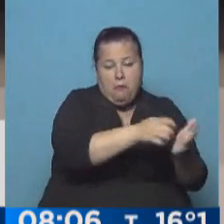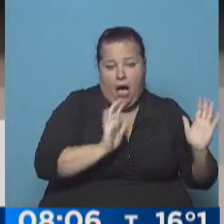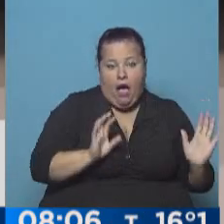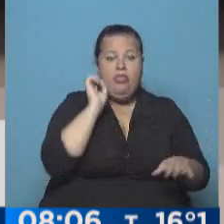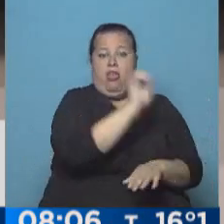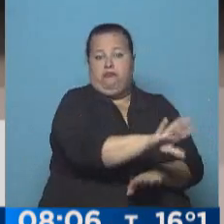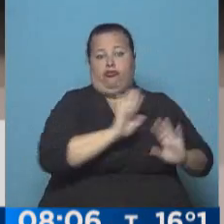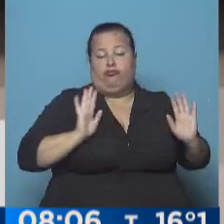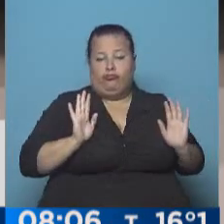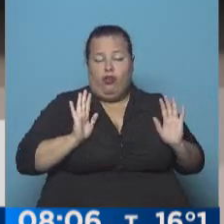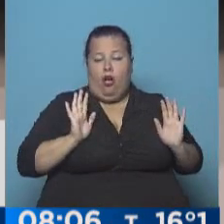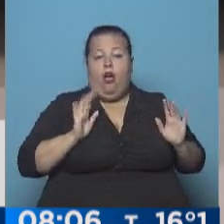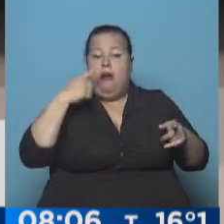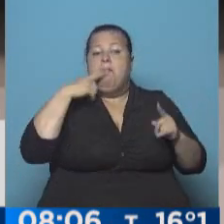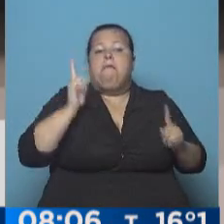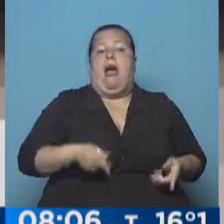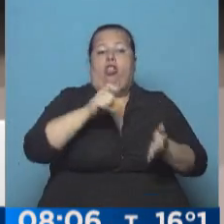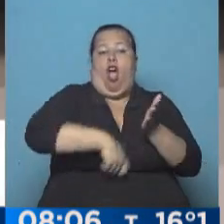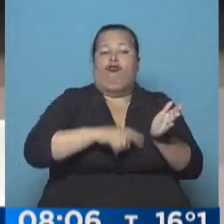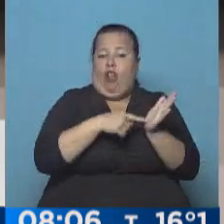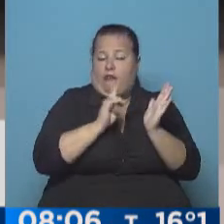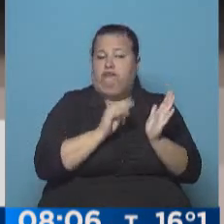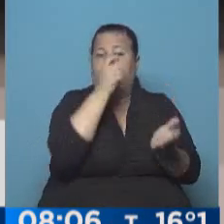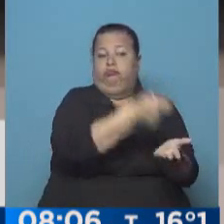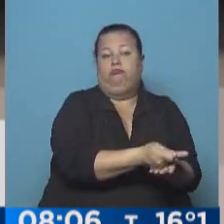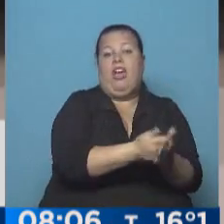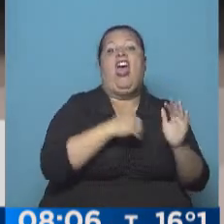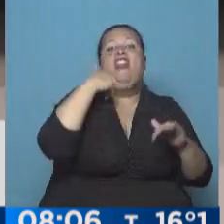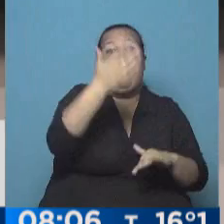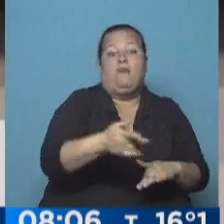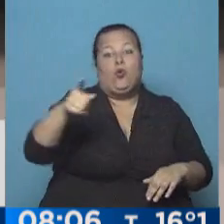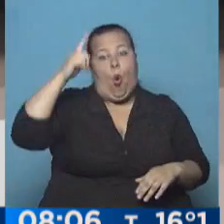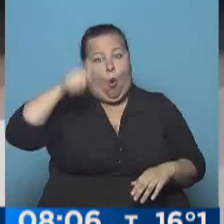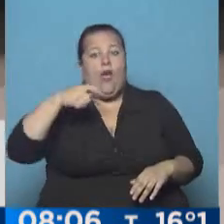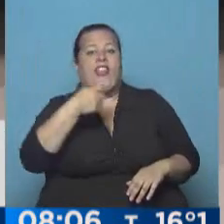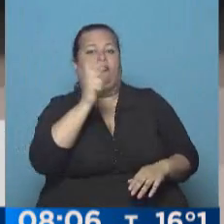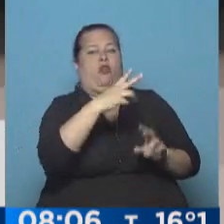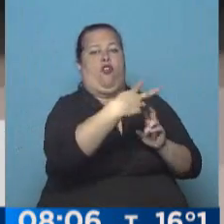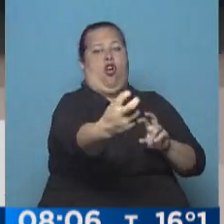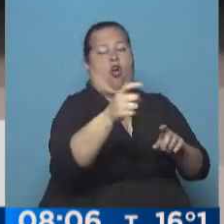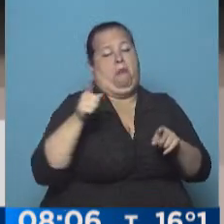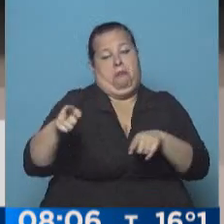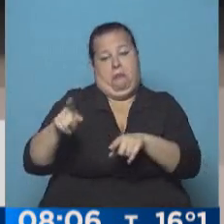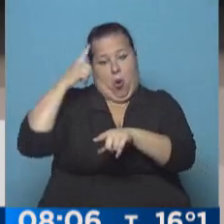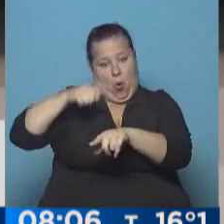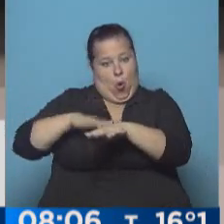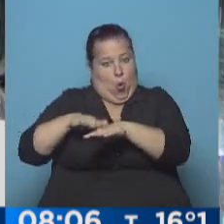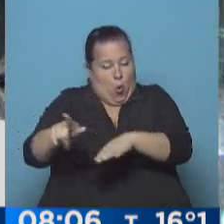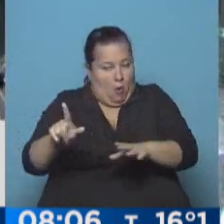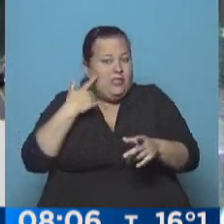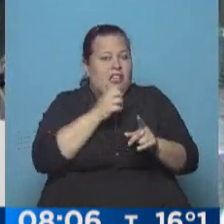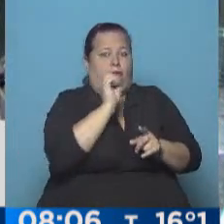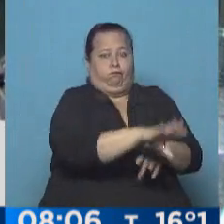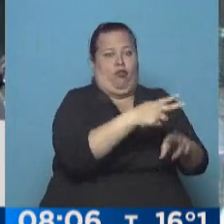depositó la plata como marcaba el contrato después fue un juez en que no los deja cobrar en la plata que ya te